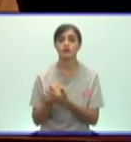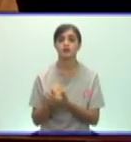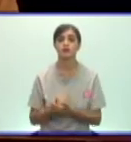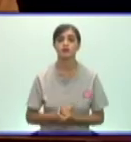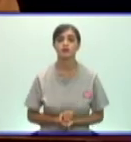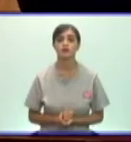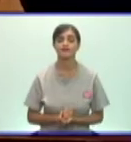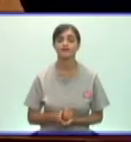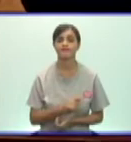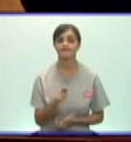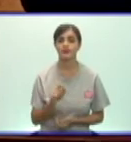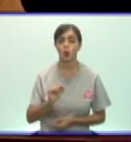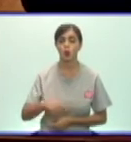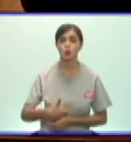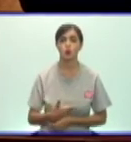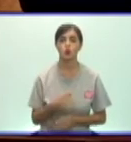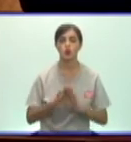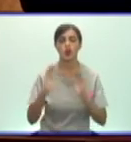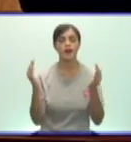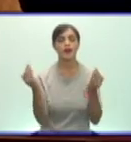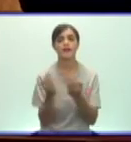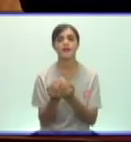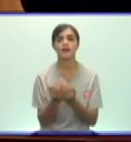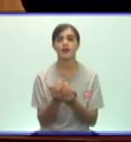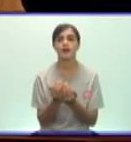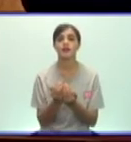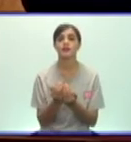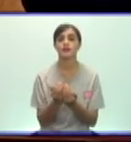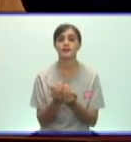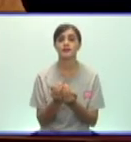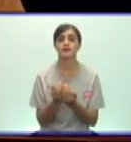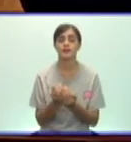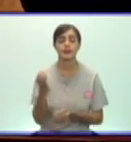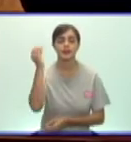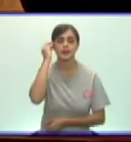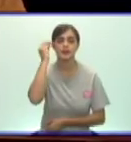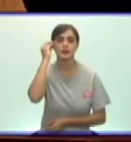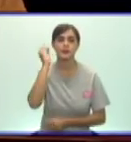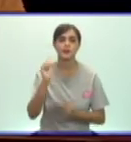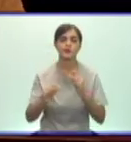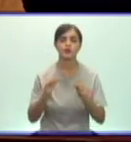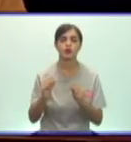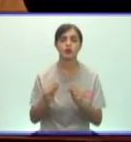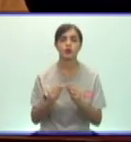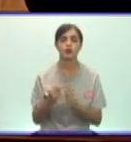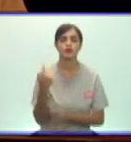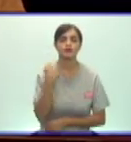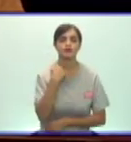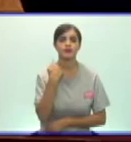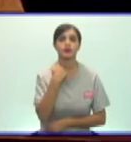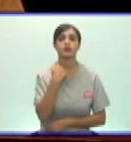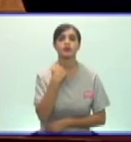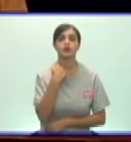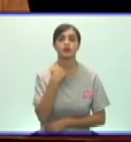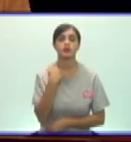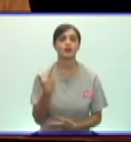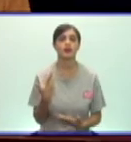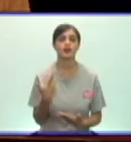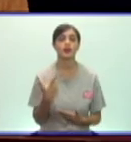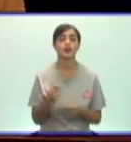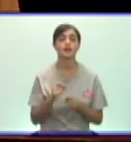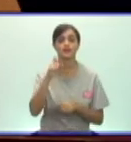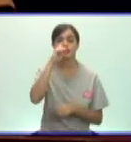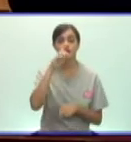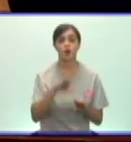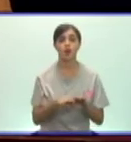a esa cultura general que debemos ir adquiriendo al pasar de los años. Fíjense que estamos hablando, muchachos, de una adolescente de